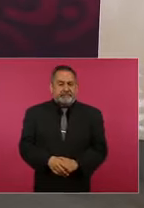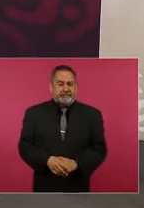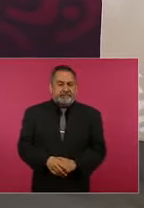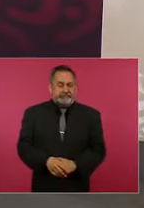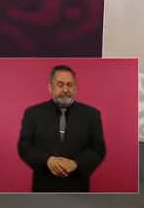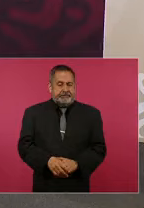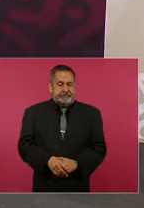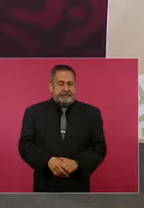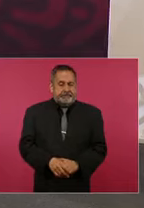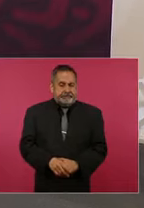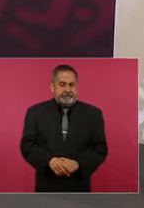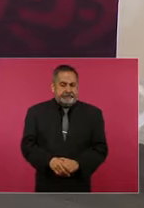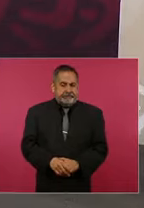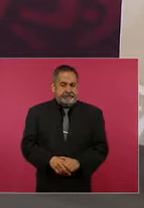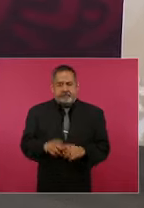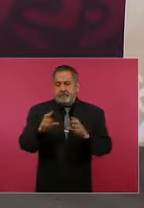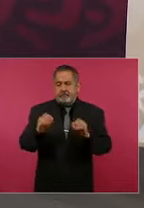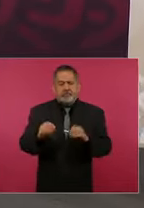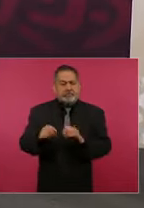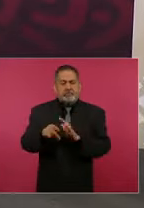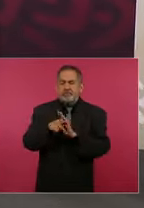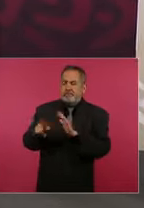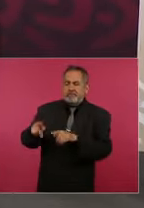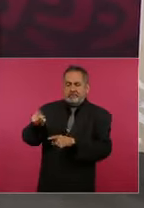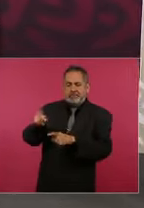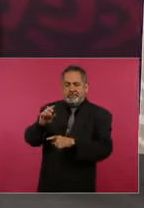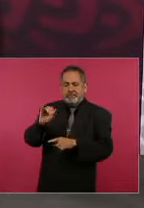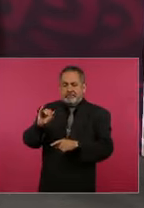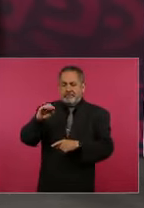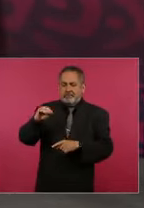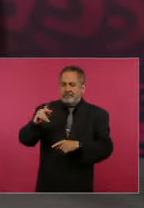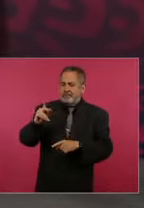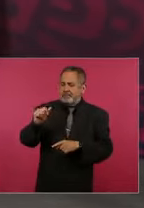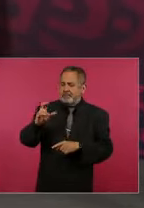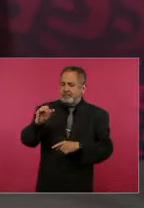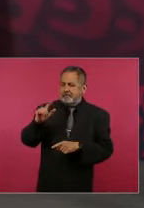o del Imparcial de Sonora.